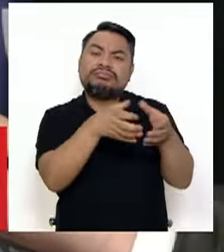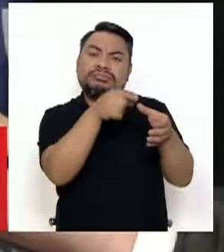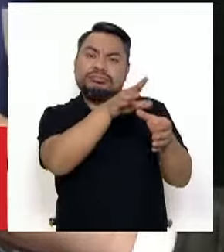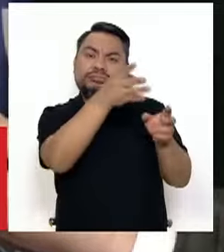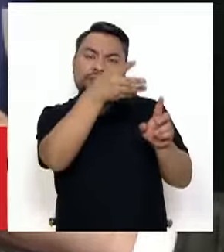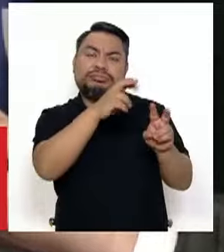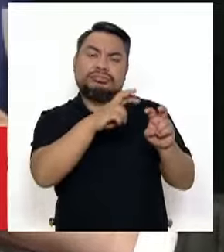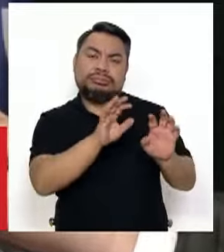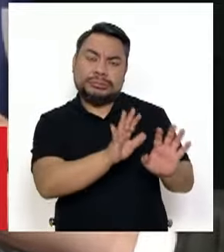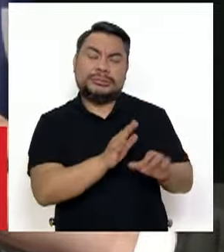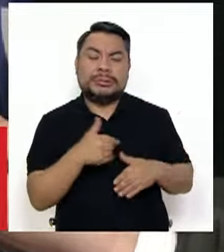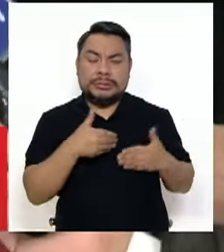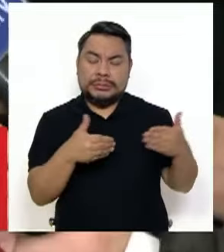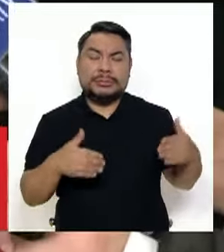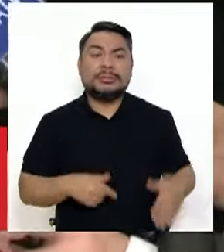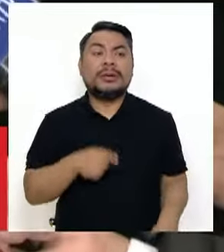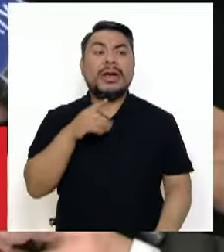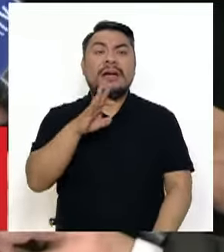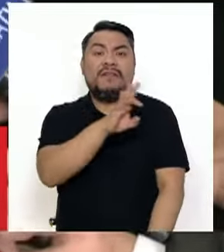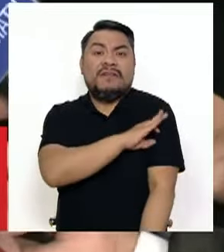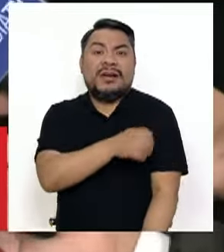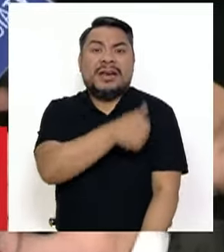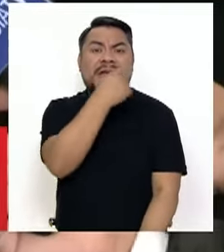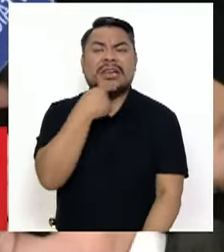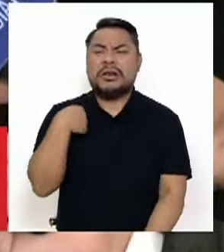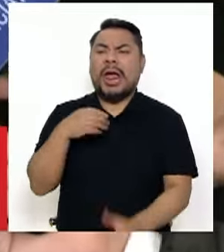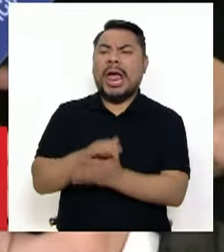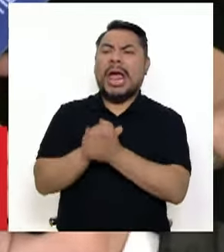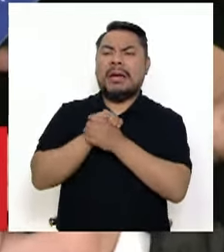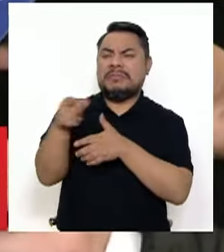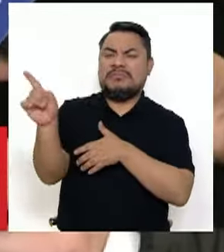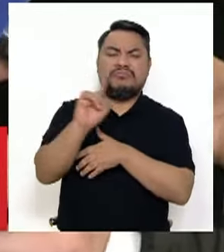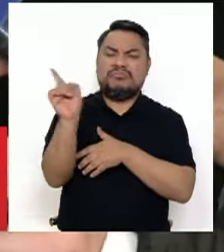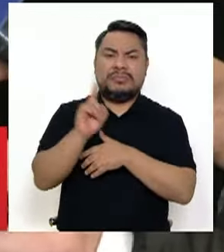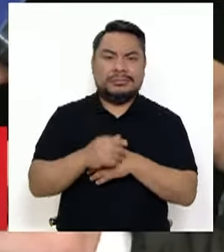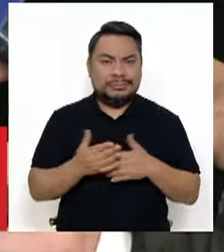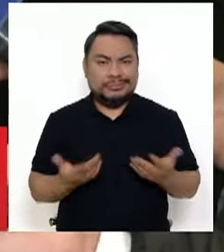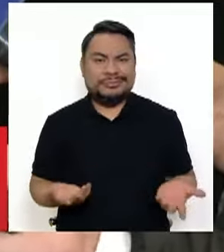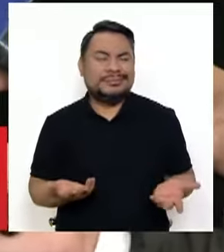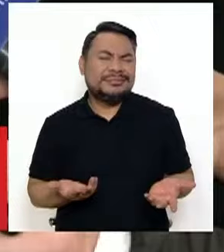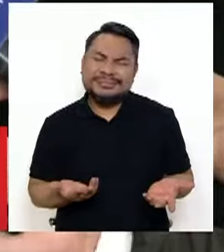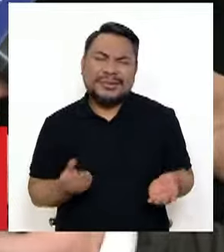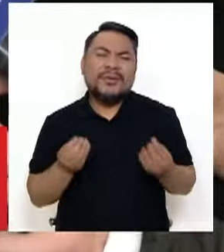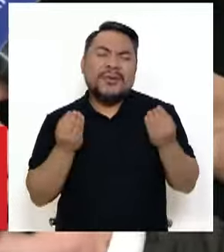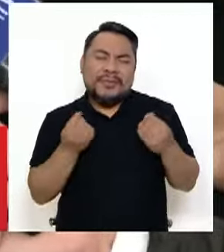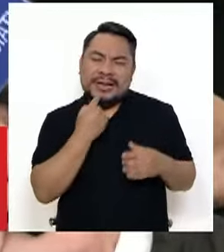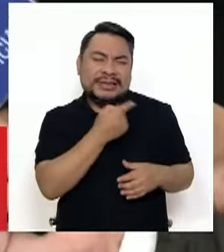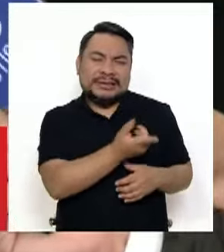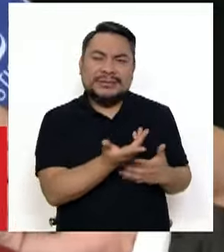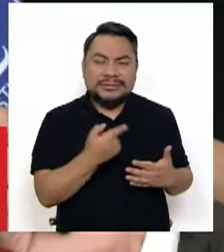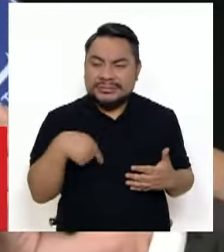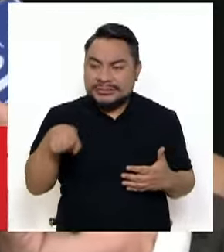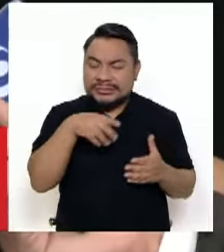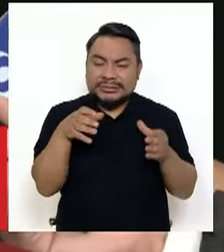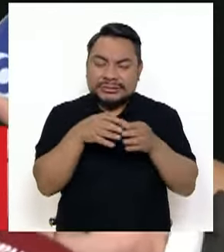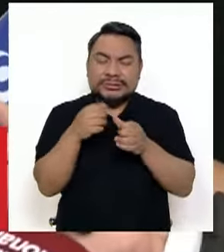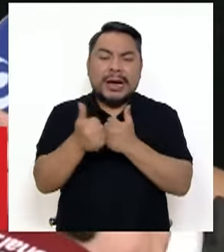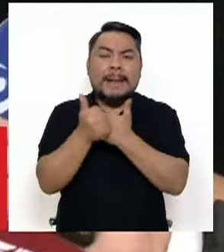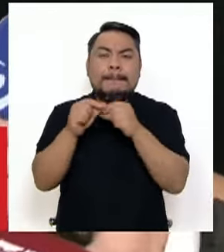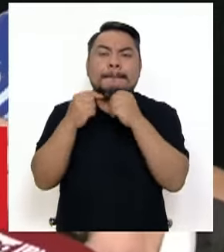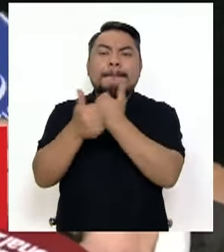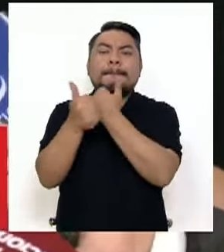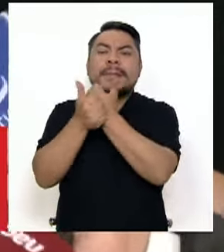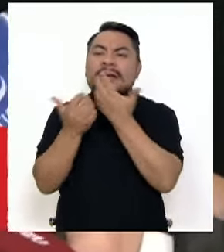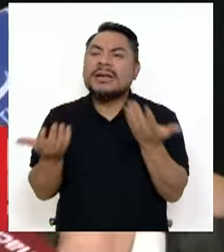de la Nación ha dicho que no es nuestro amigo. En ese clima, nosotros no podemos luchar contra la criminalidad organizada. ¿Qué es lo que tenemos que hacer?